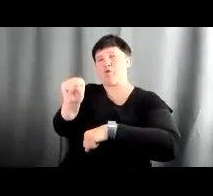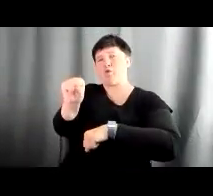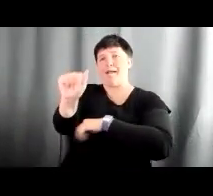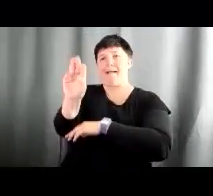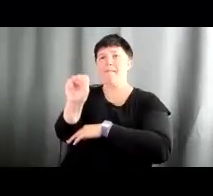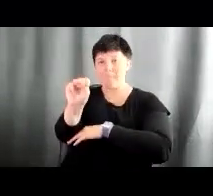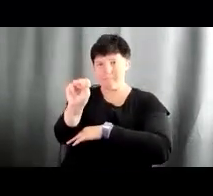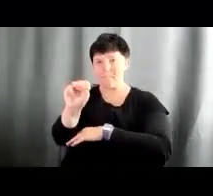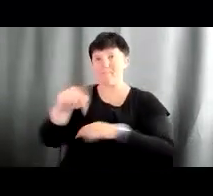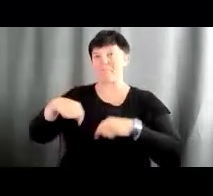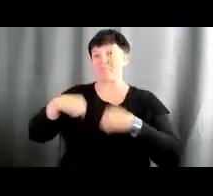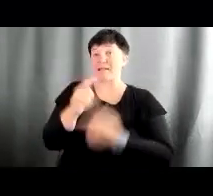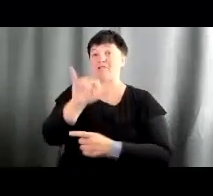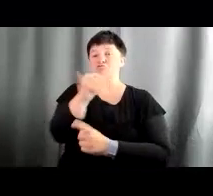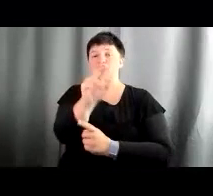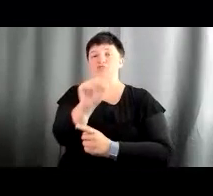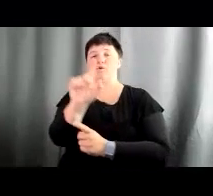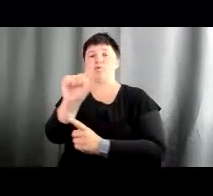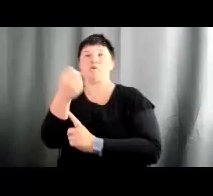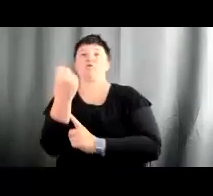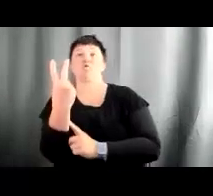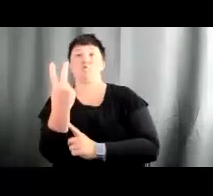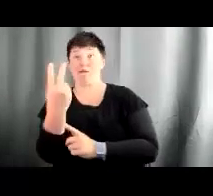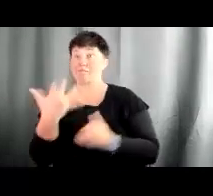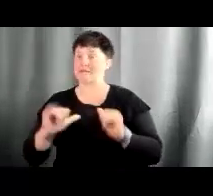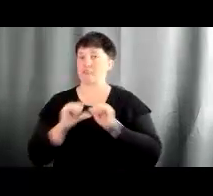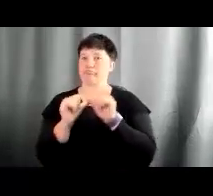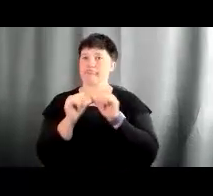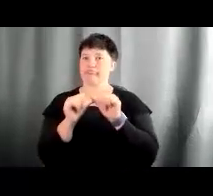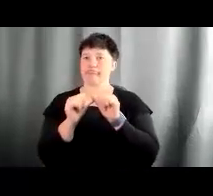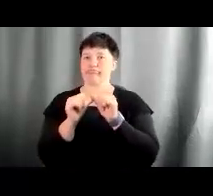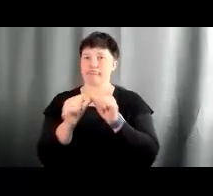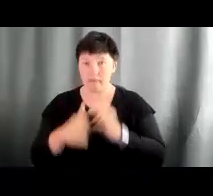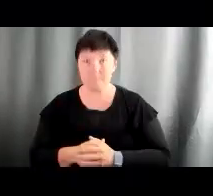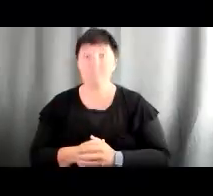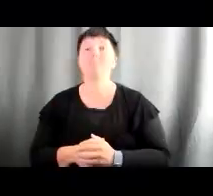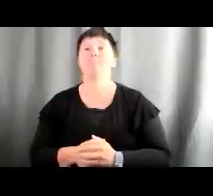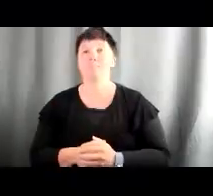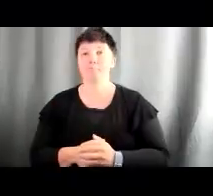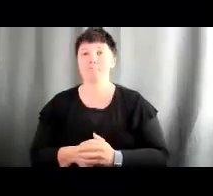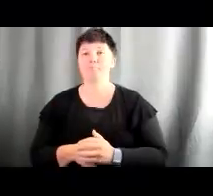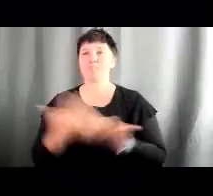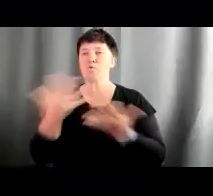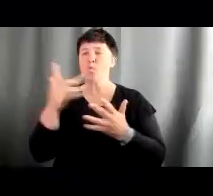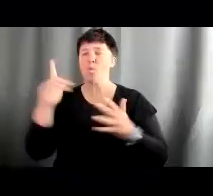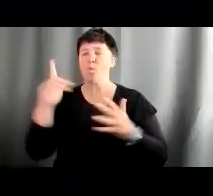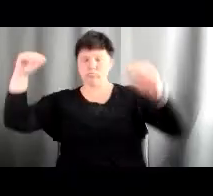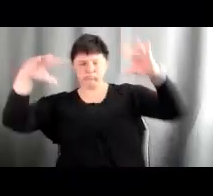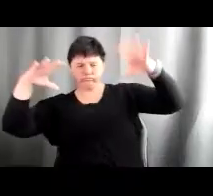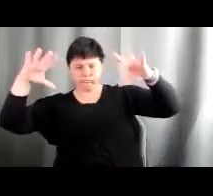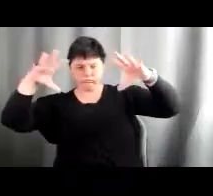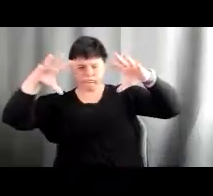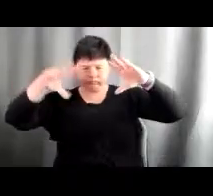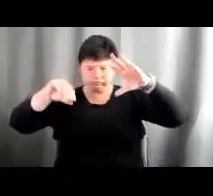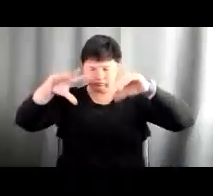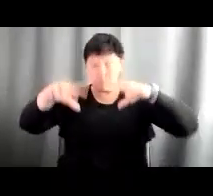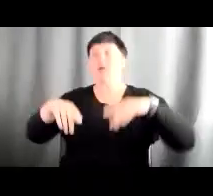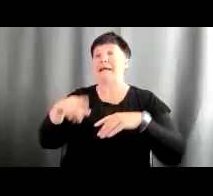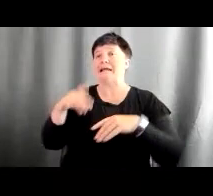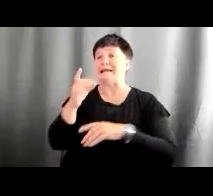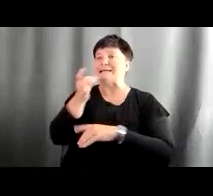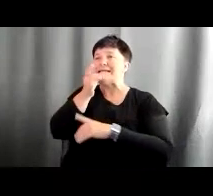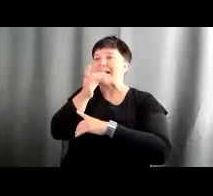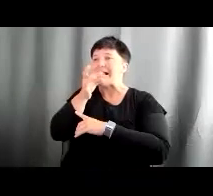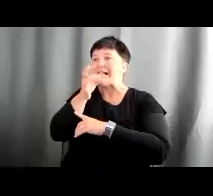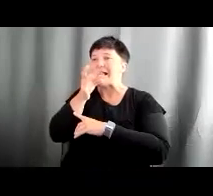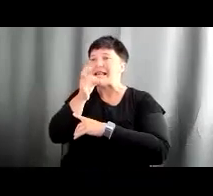vienen haciéndolo desde enero de 2012 y sigue en curso. Y lo que está captando es la luminosidad de las luces que emiten